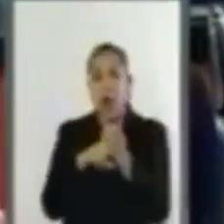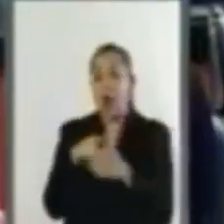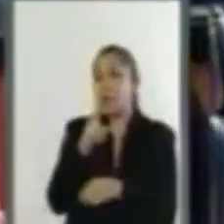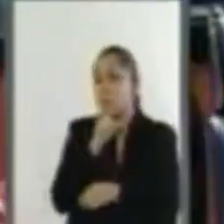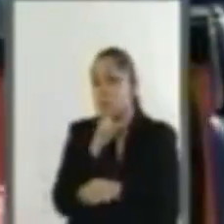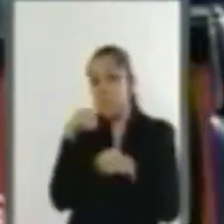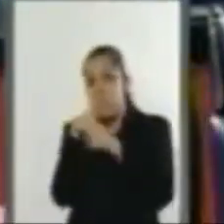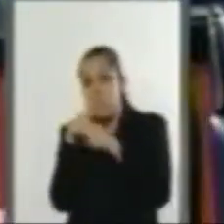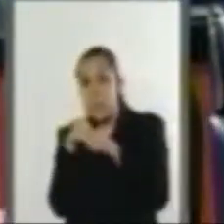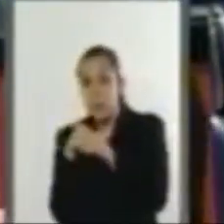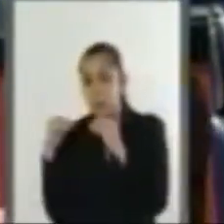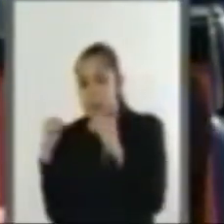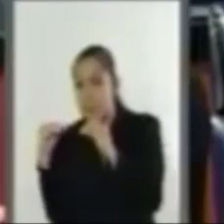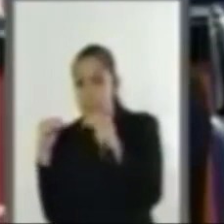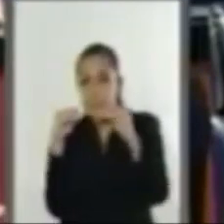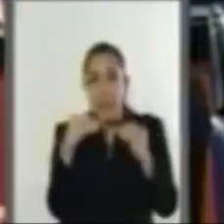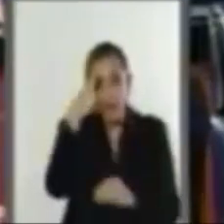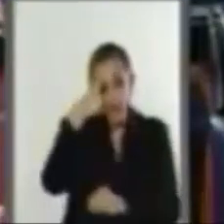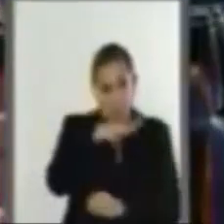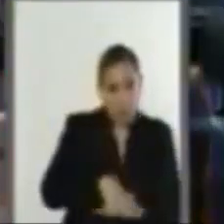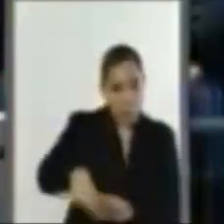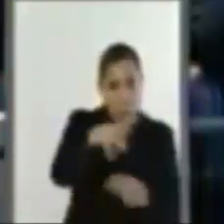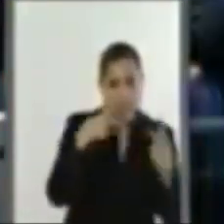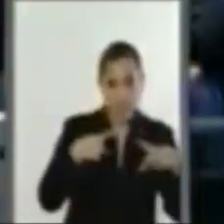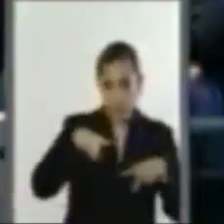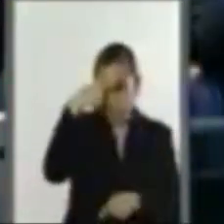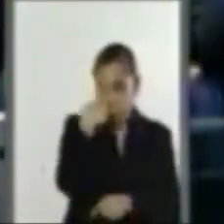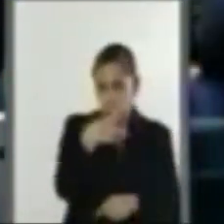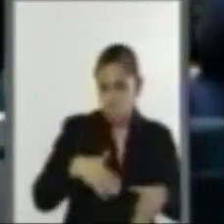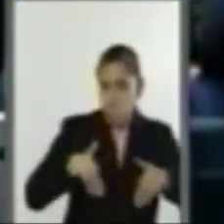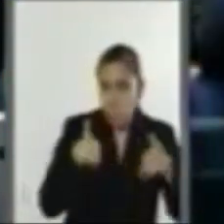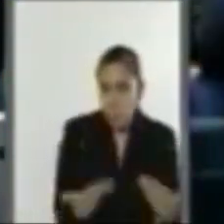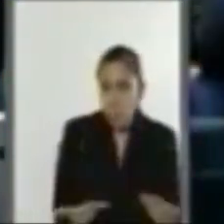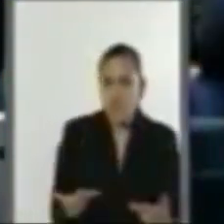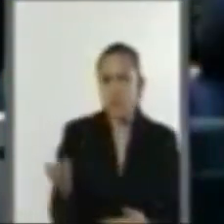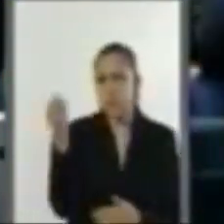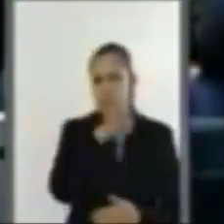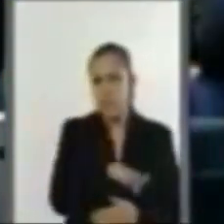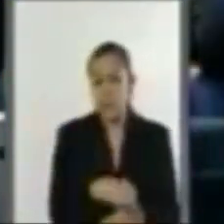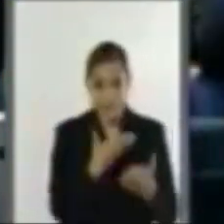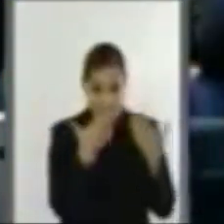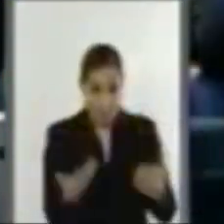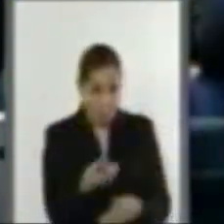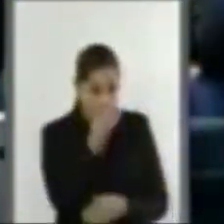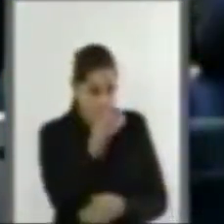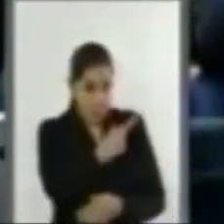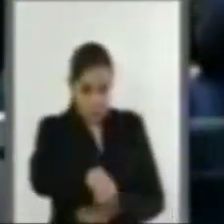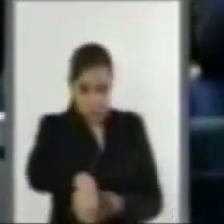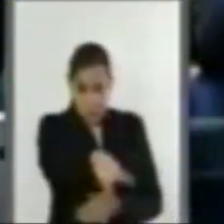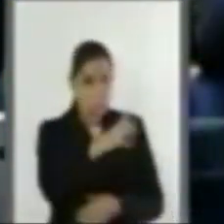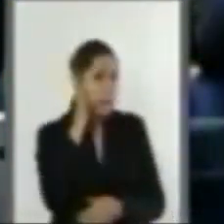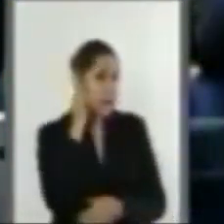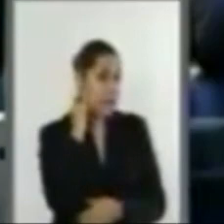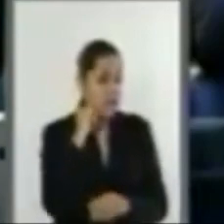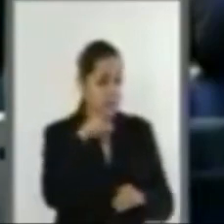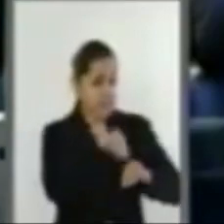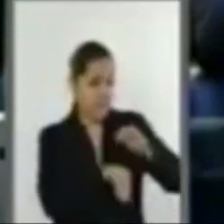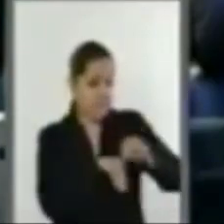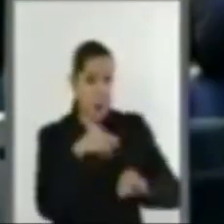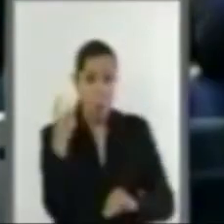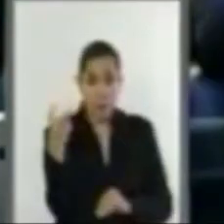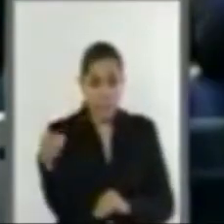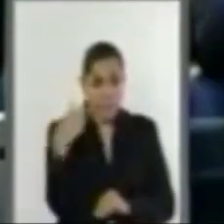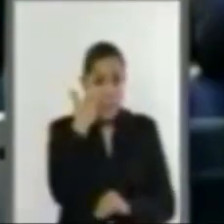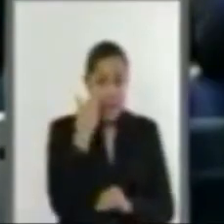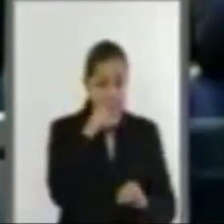general de la república alta traición denunciaron aquí la voz de herrera ávila en respuesta el líder del pri emilio gamboa